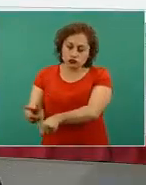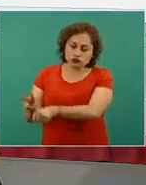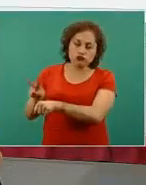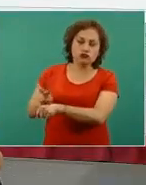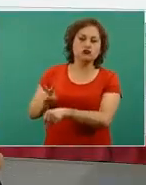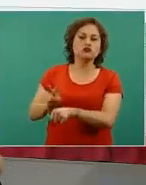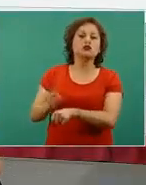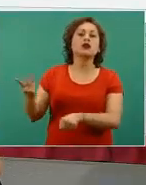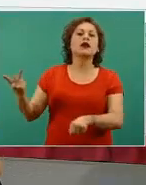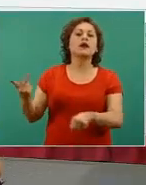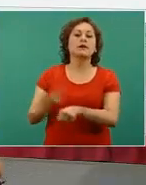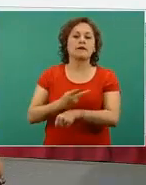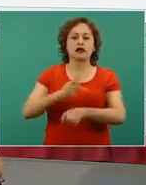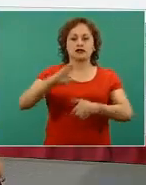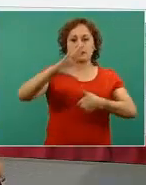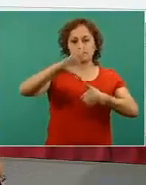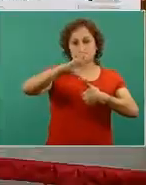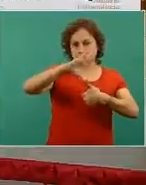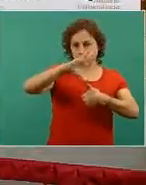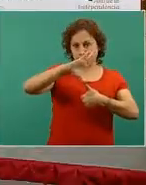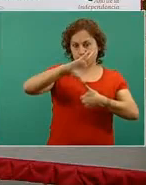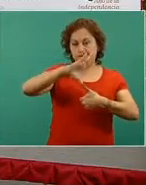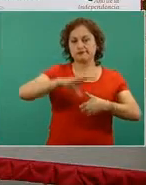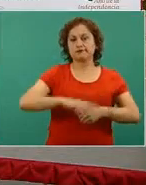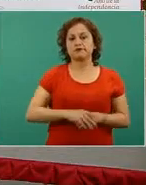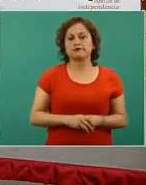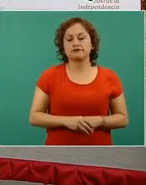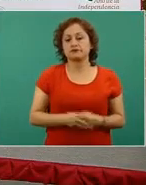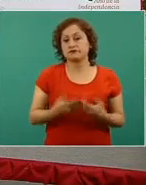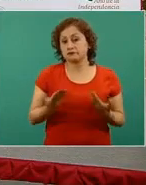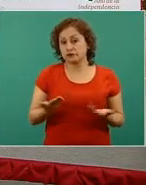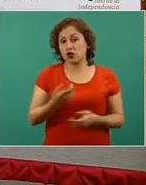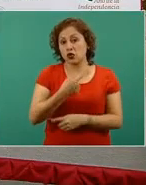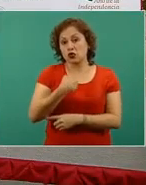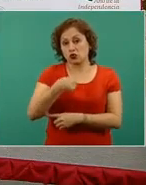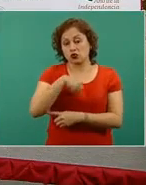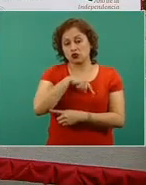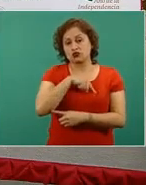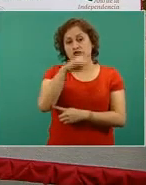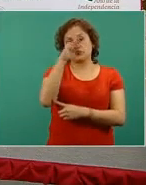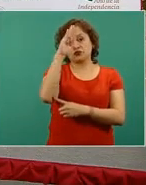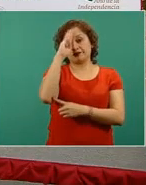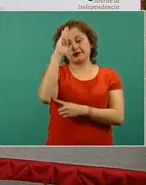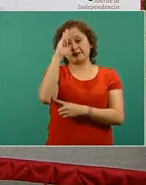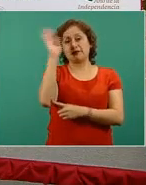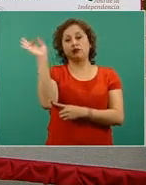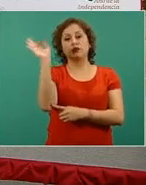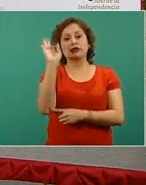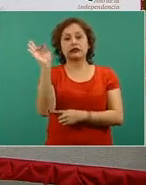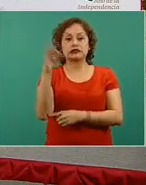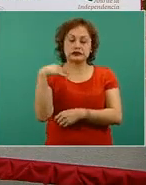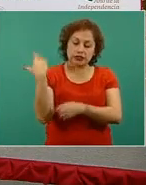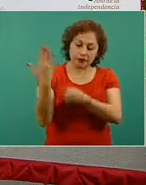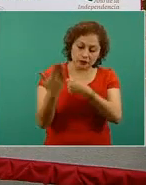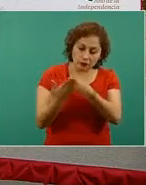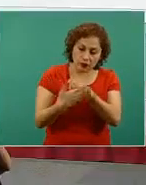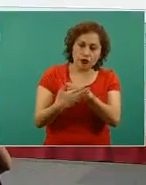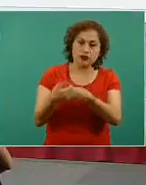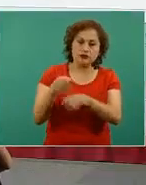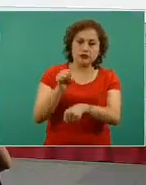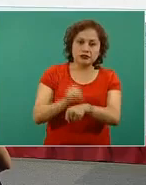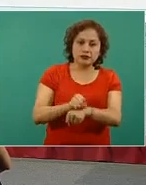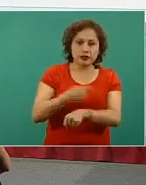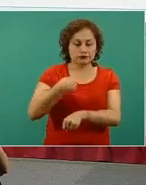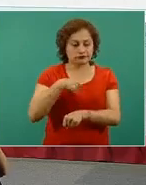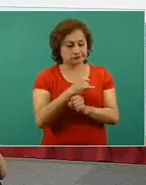ocurriendo en América del Norte. Estamos pues esperando que también en las próximas semanas, de seguir el mismo comportamiento en América